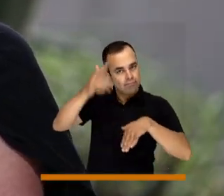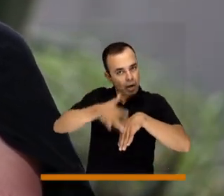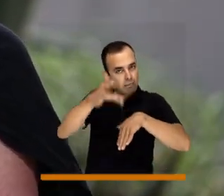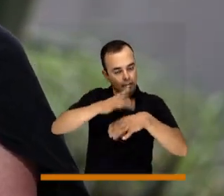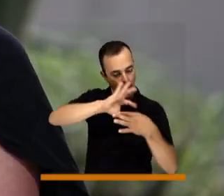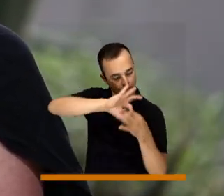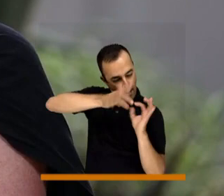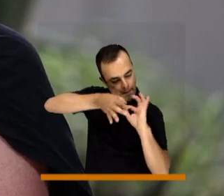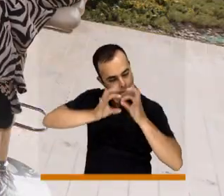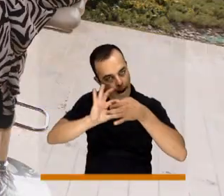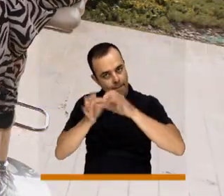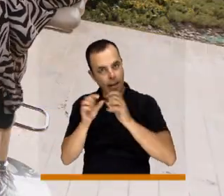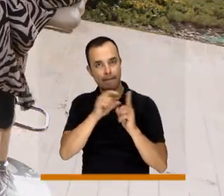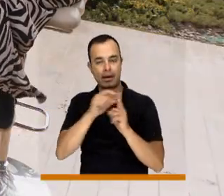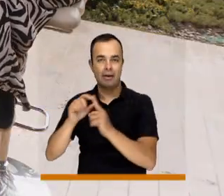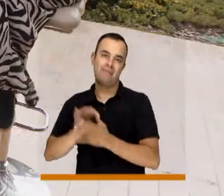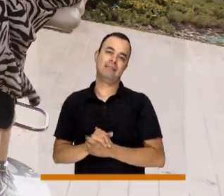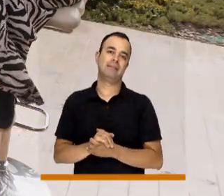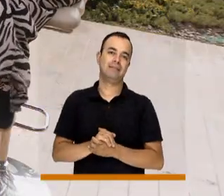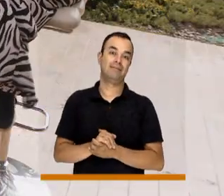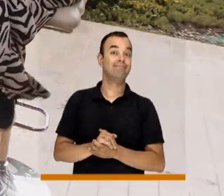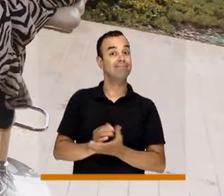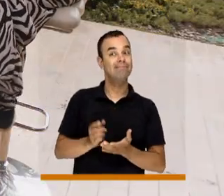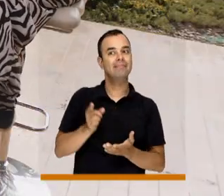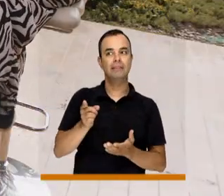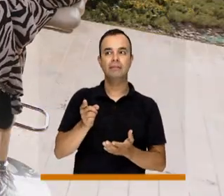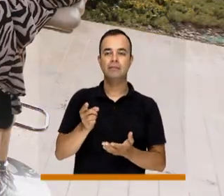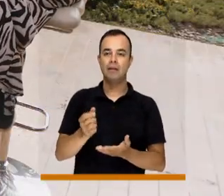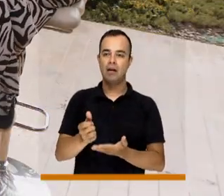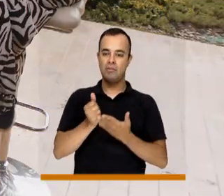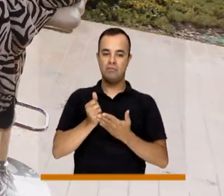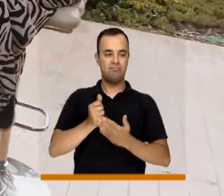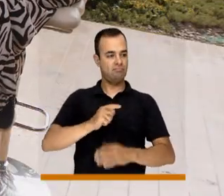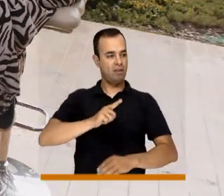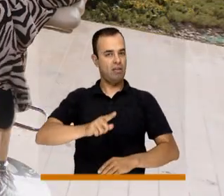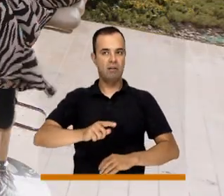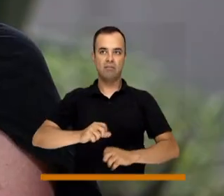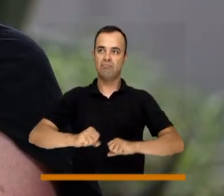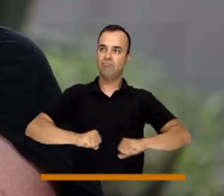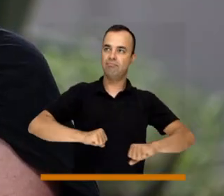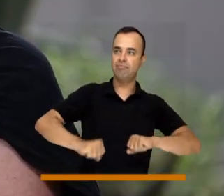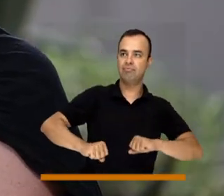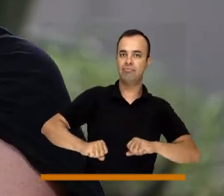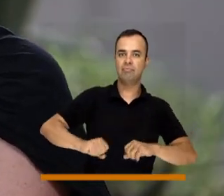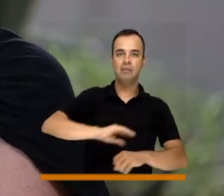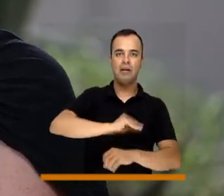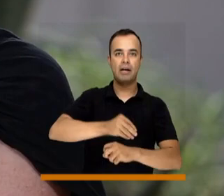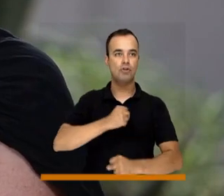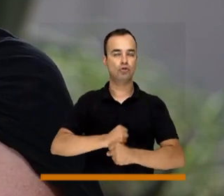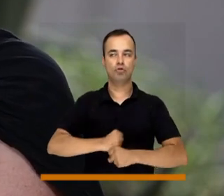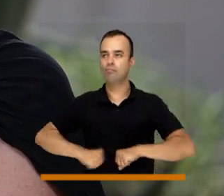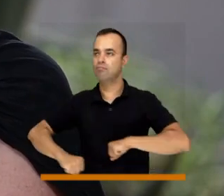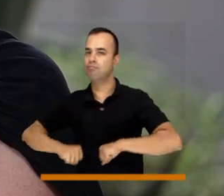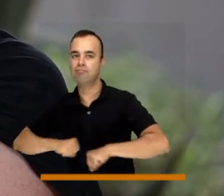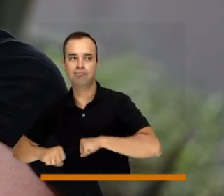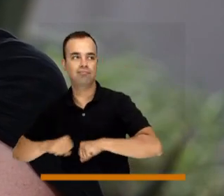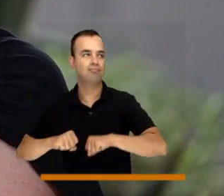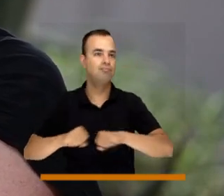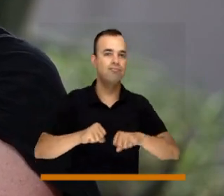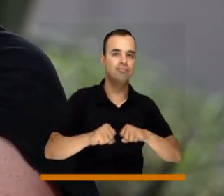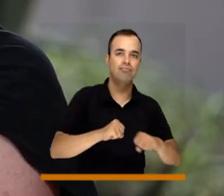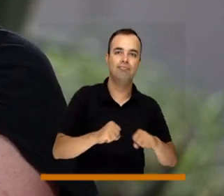términos académicos. Es un chico que desarrolla el liderazgo y entonces ahí le estamos aportando a